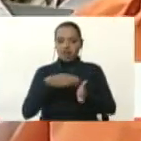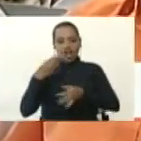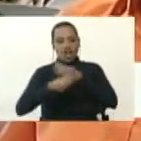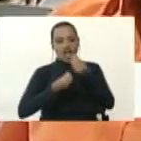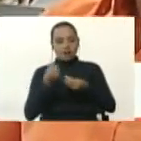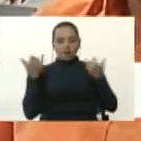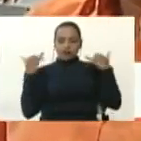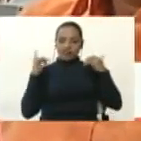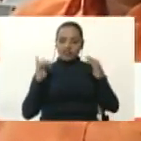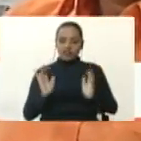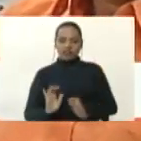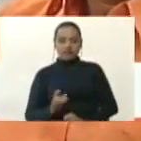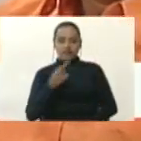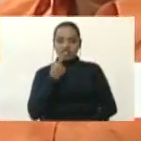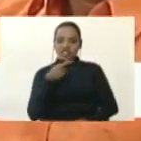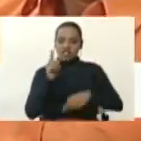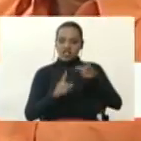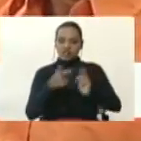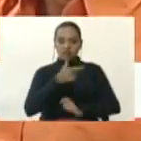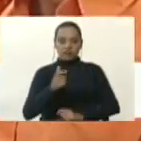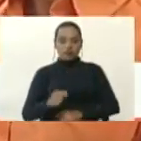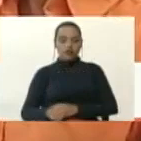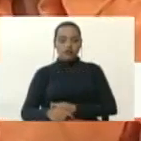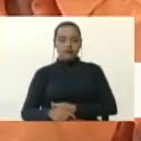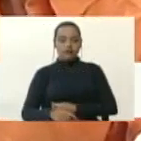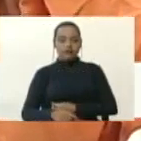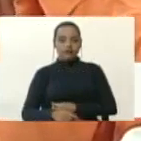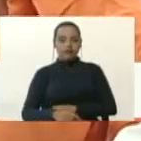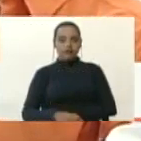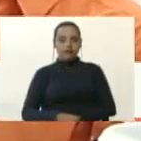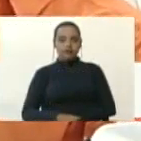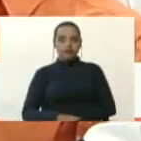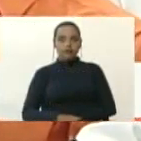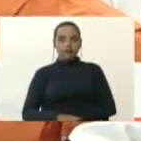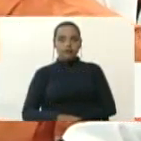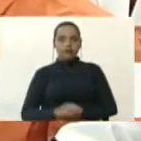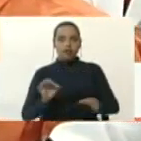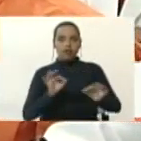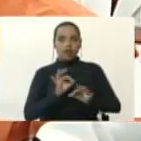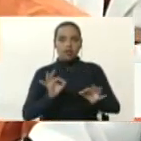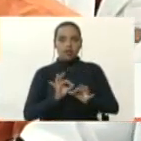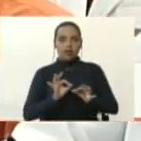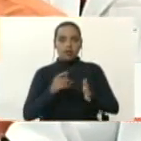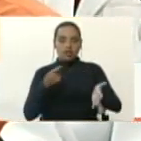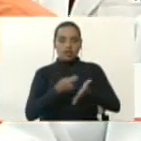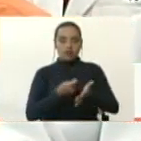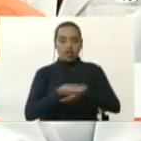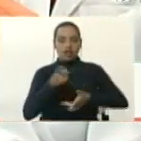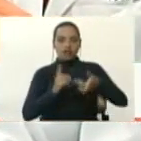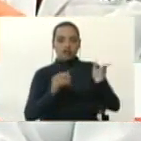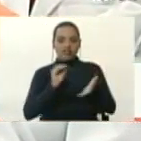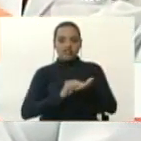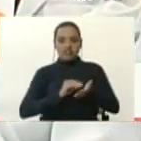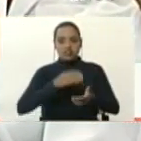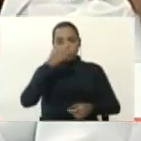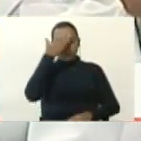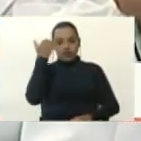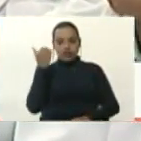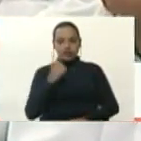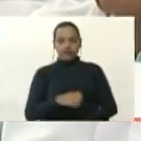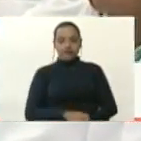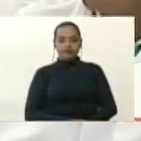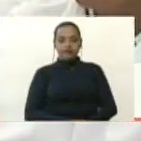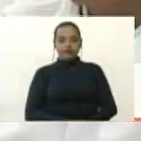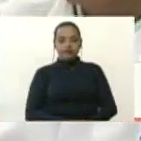hagámoslo fiesta, dice alguna gente, aquí ni siquiera fiesta. Lo que nada cuesta a veces se olvida. Y